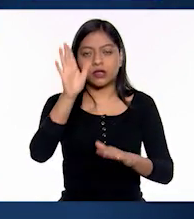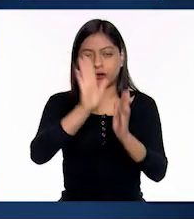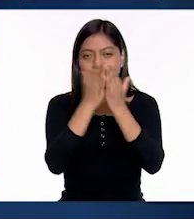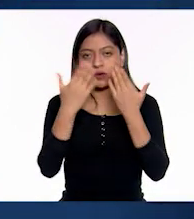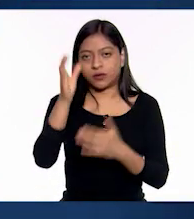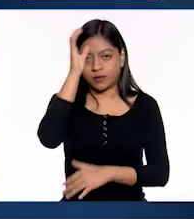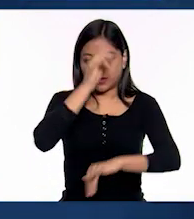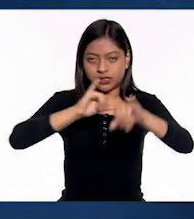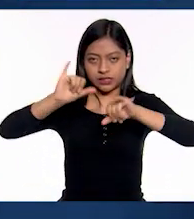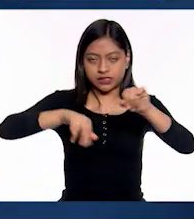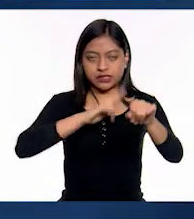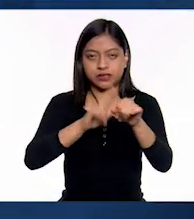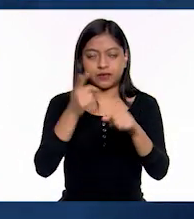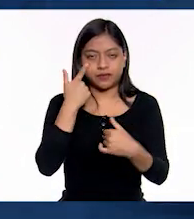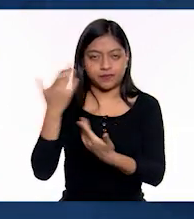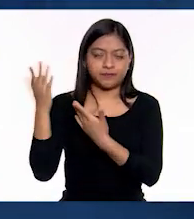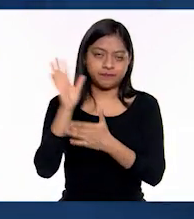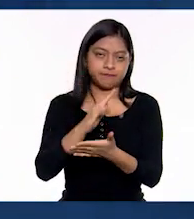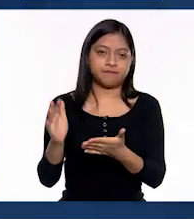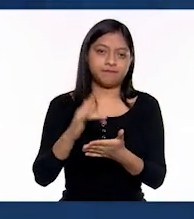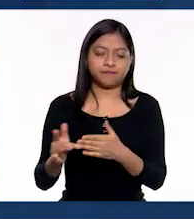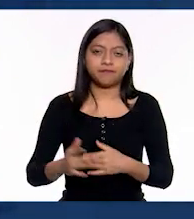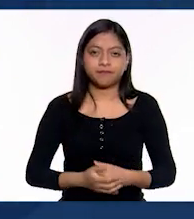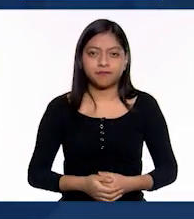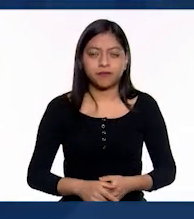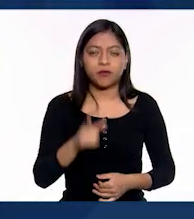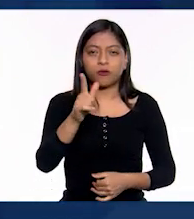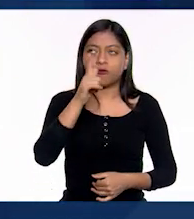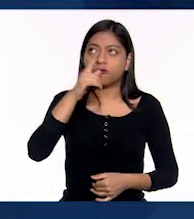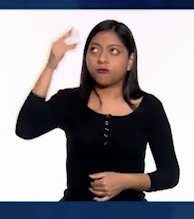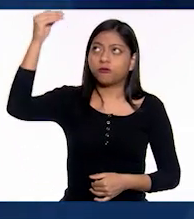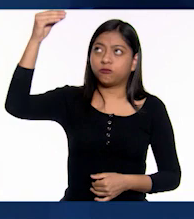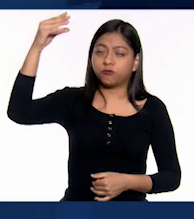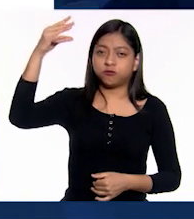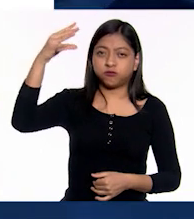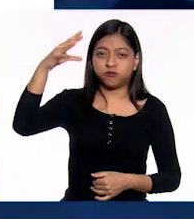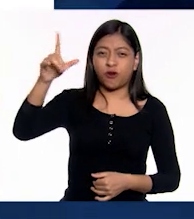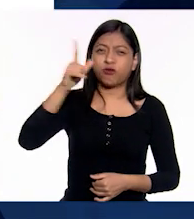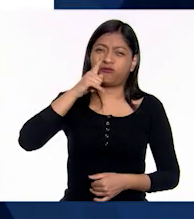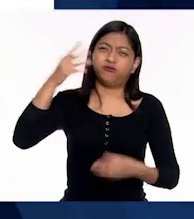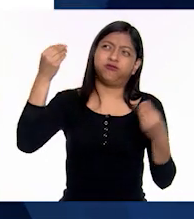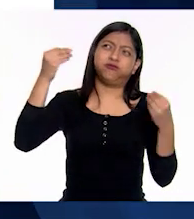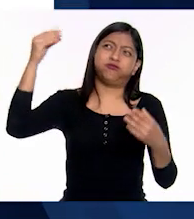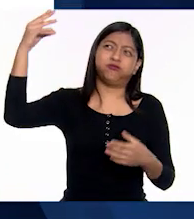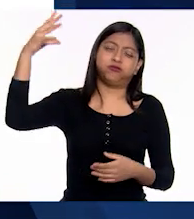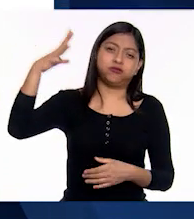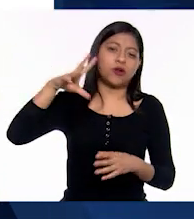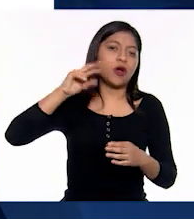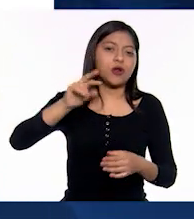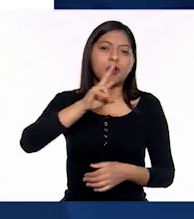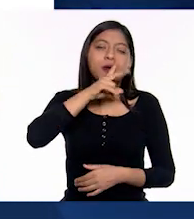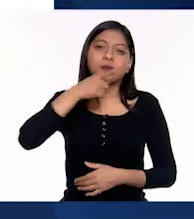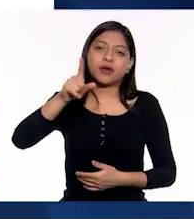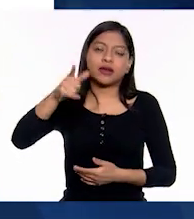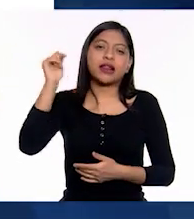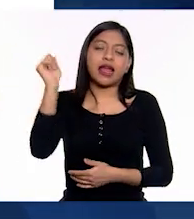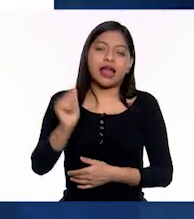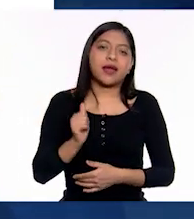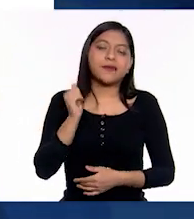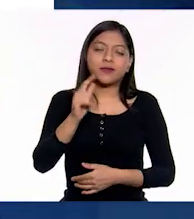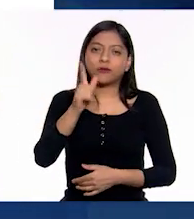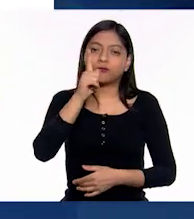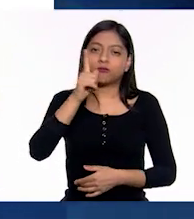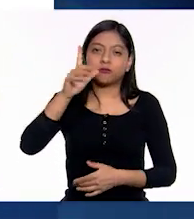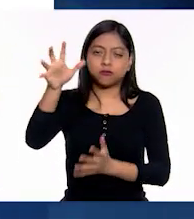Muy bien, maestra. Dice, sustituir los focos incandescentes por focos fluorescentes compactos, porque